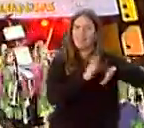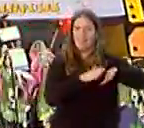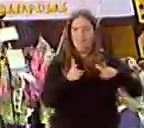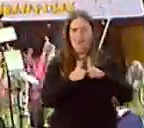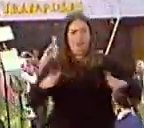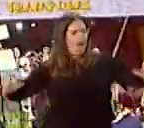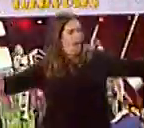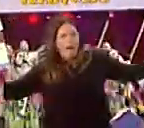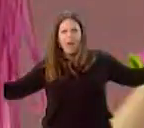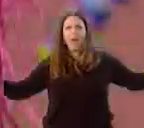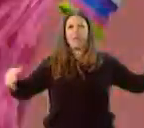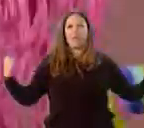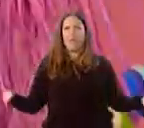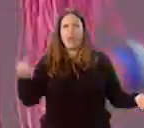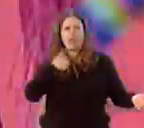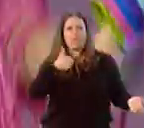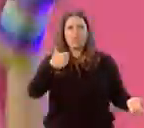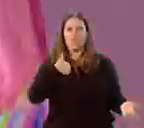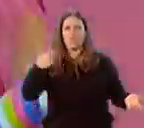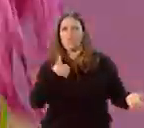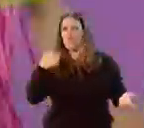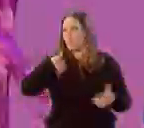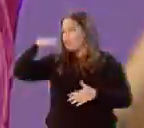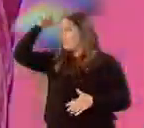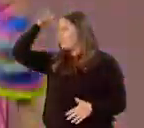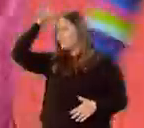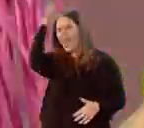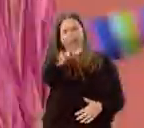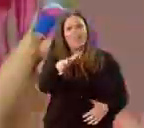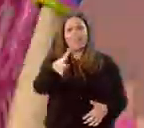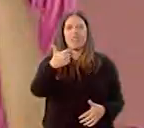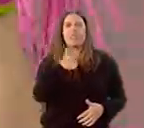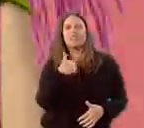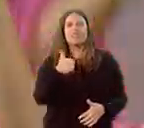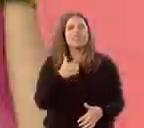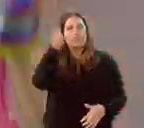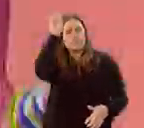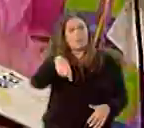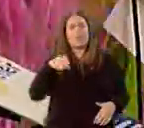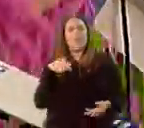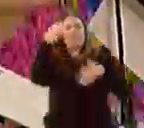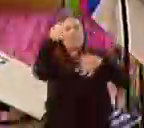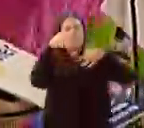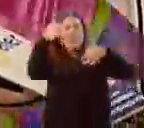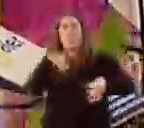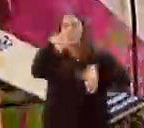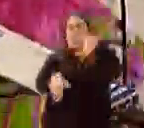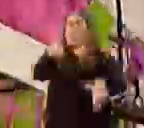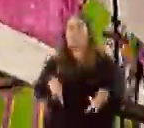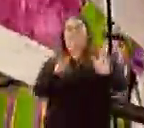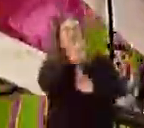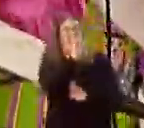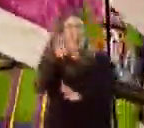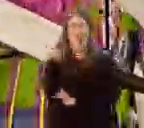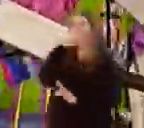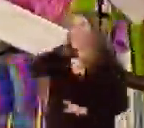donde el matrimonio es merecedor hacia zonas mientras la democracia estamos conmigo